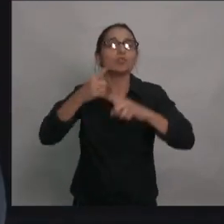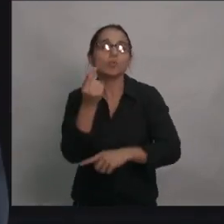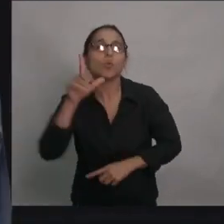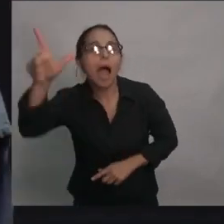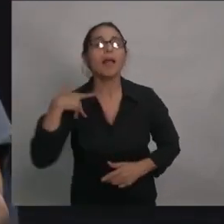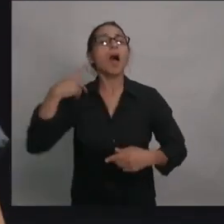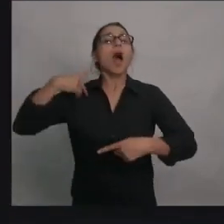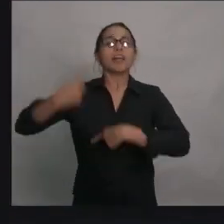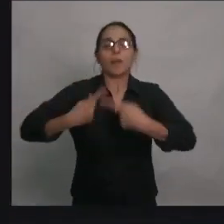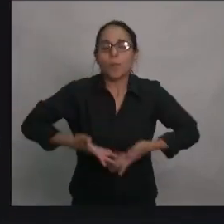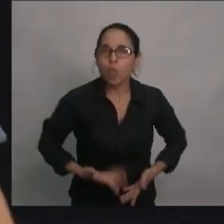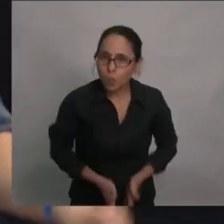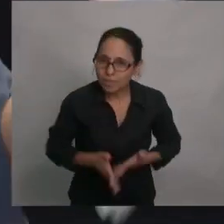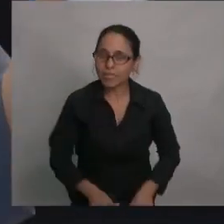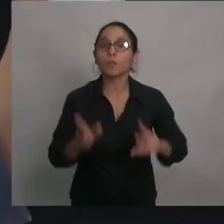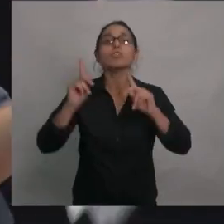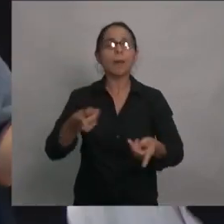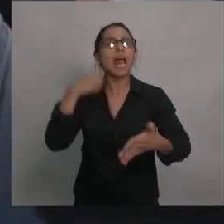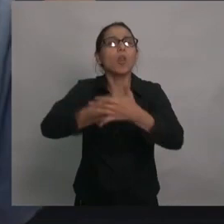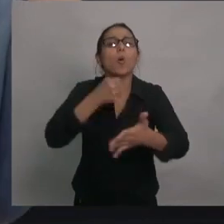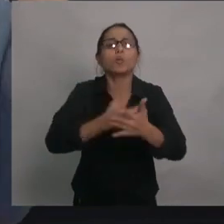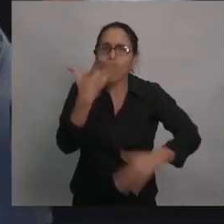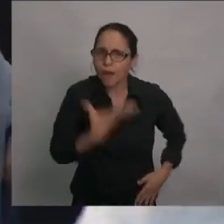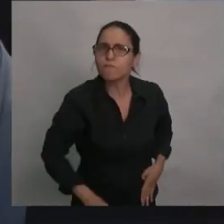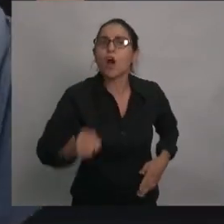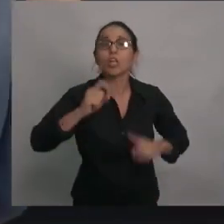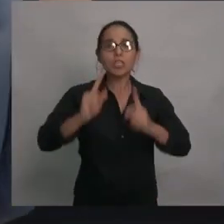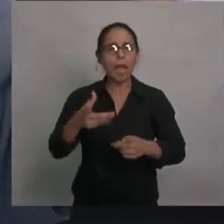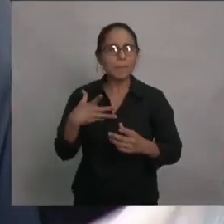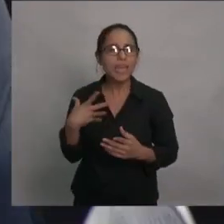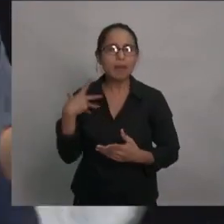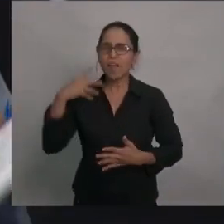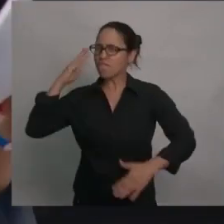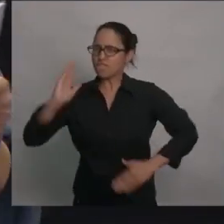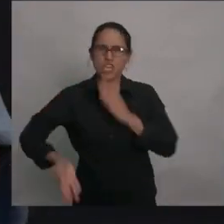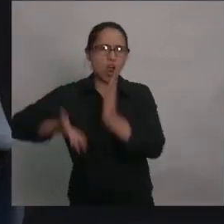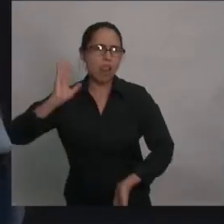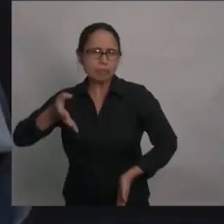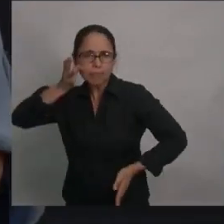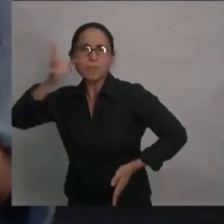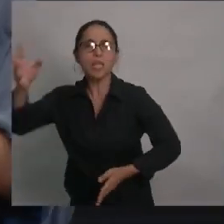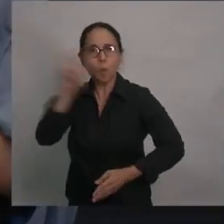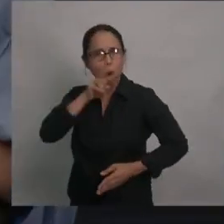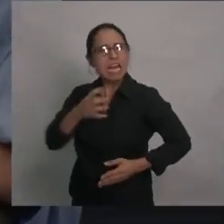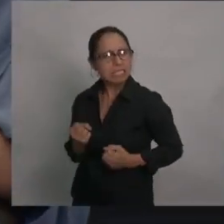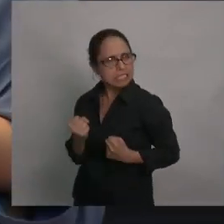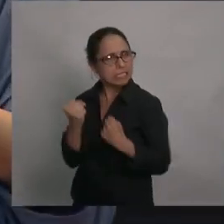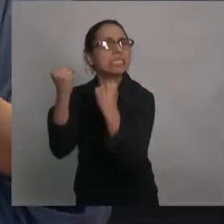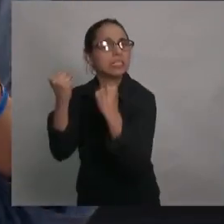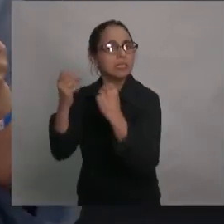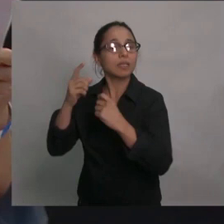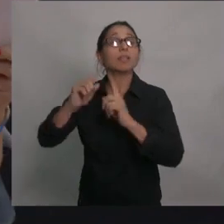al aborto y, además, la resistencia frente a la violencia brutal que sufrimos las mujeres.